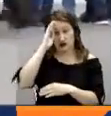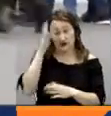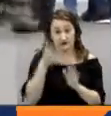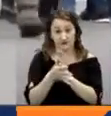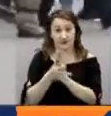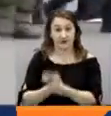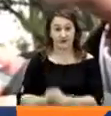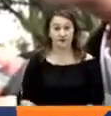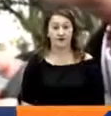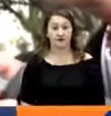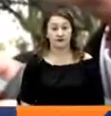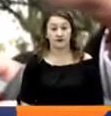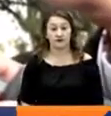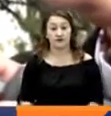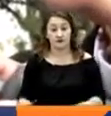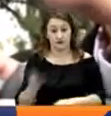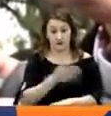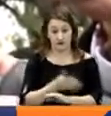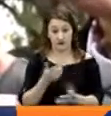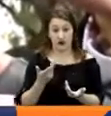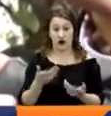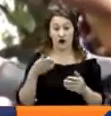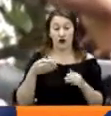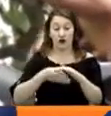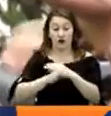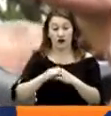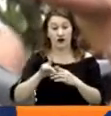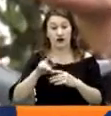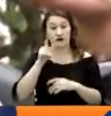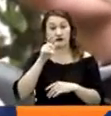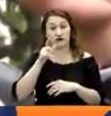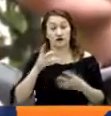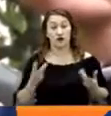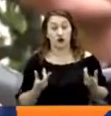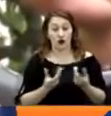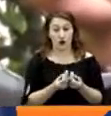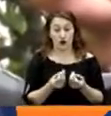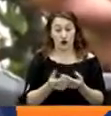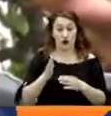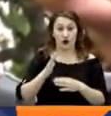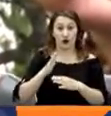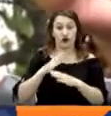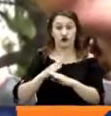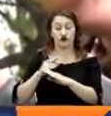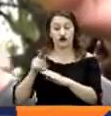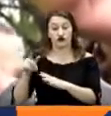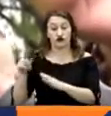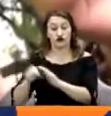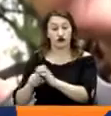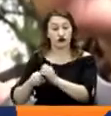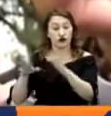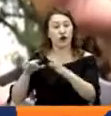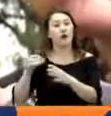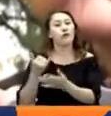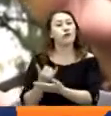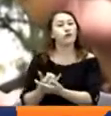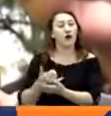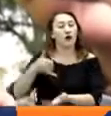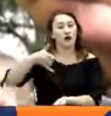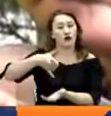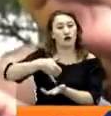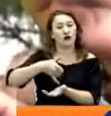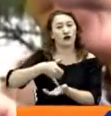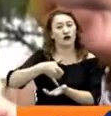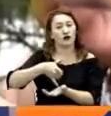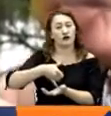hecho. Posteriormente, el ingreso de unidades antiexplosivos, quienes ubican una botella con aproximadamente